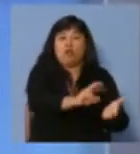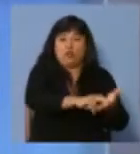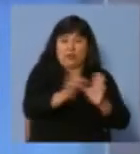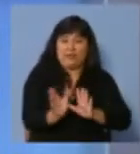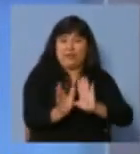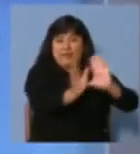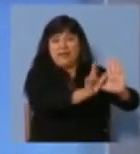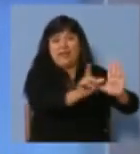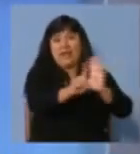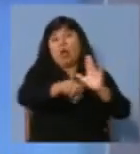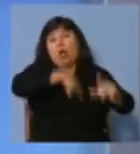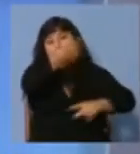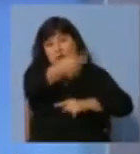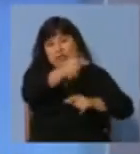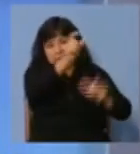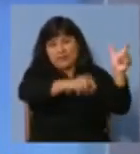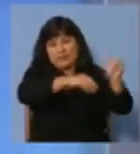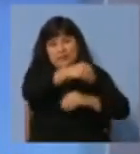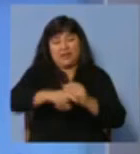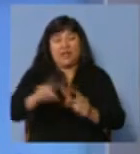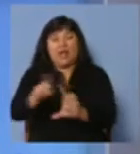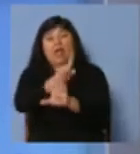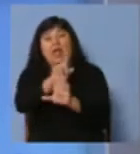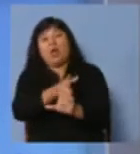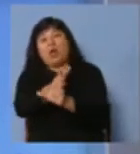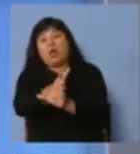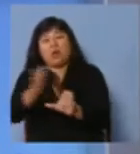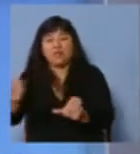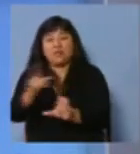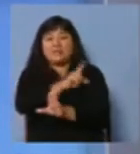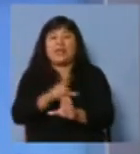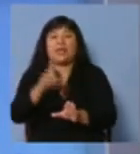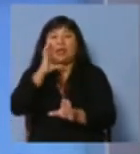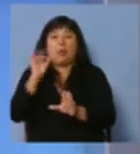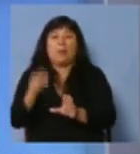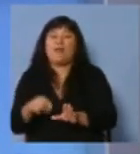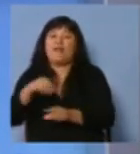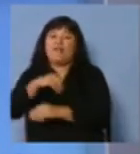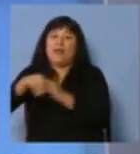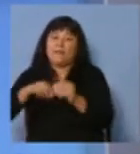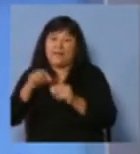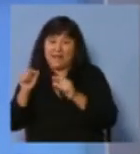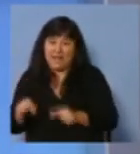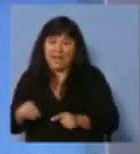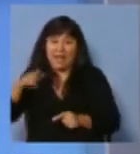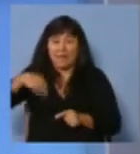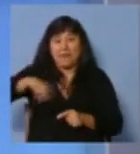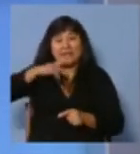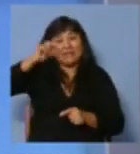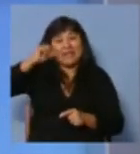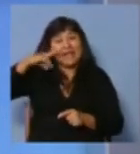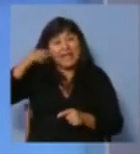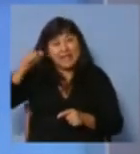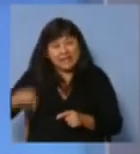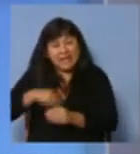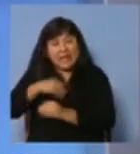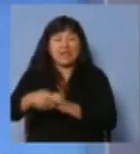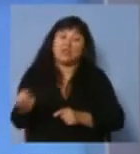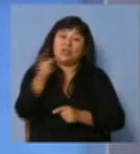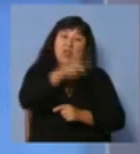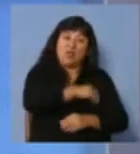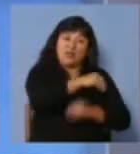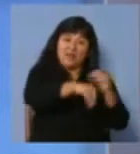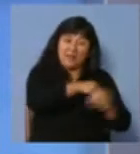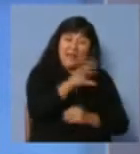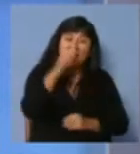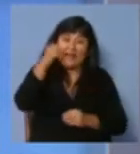están en conflicto con la familia martearena y la señora teresa cancha y su grupo familiar a